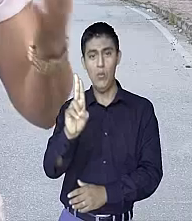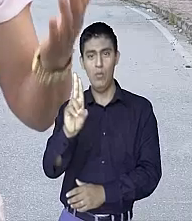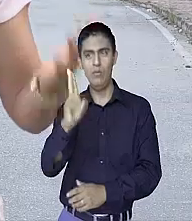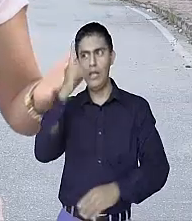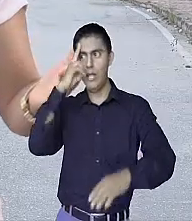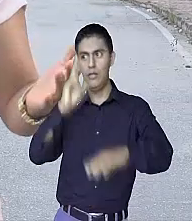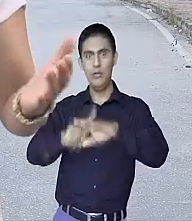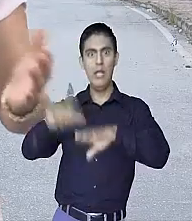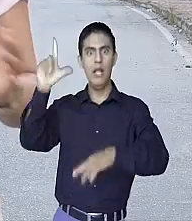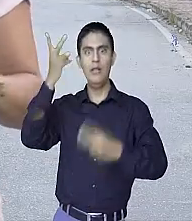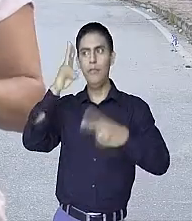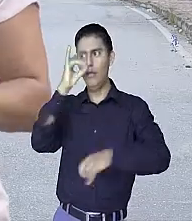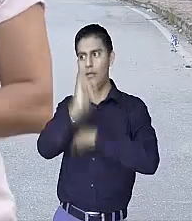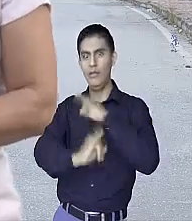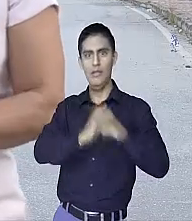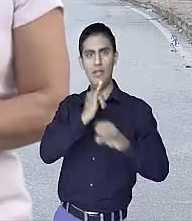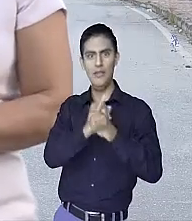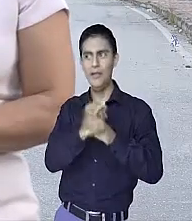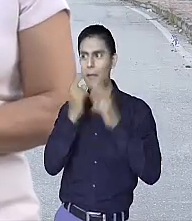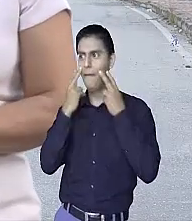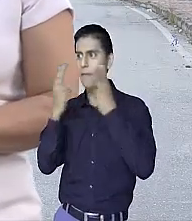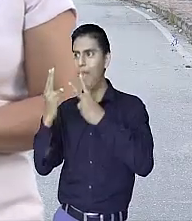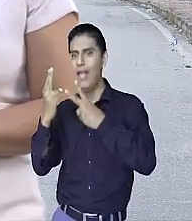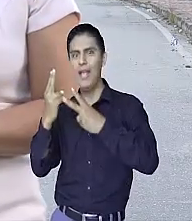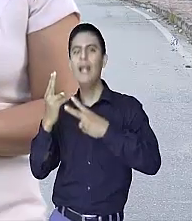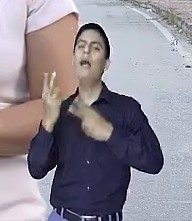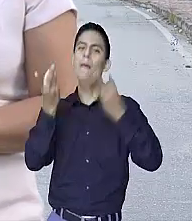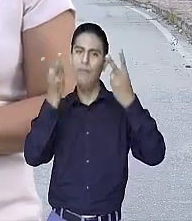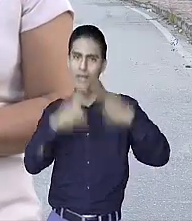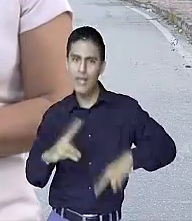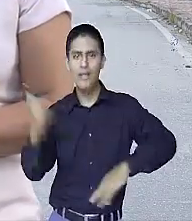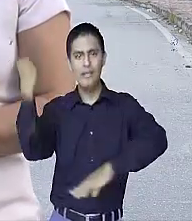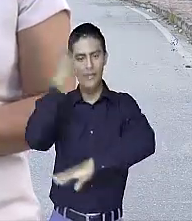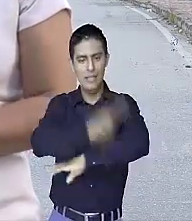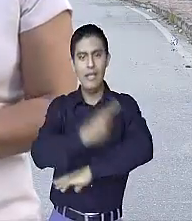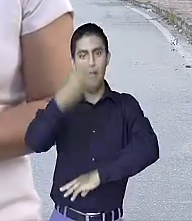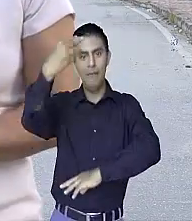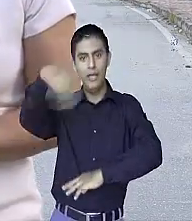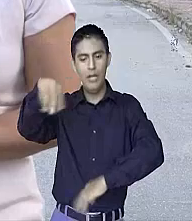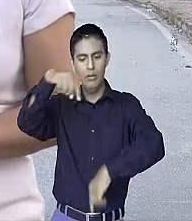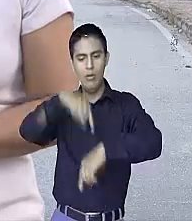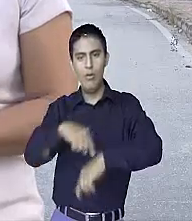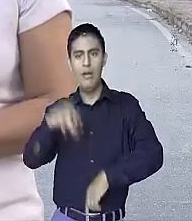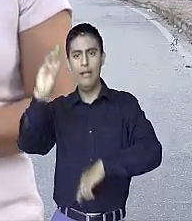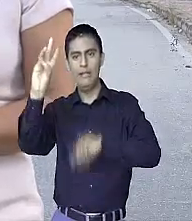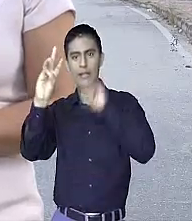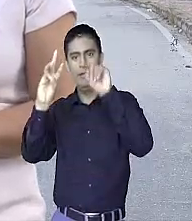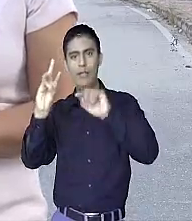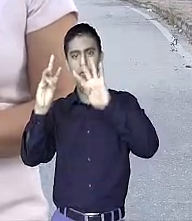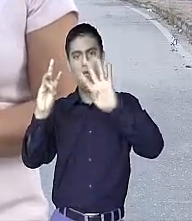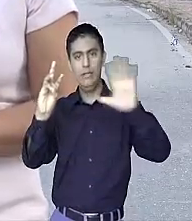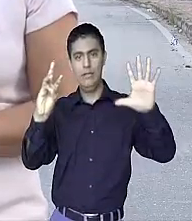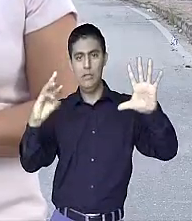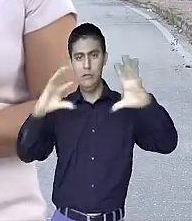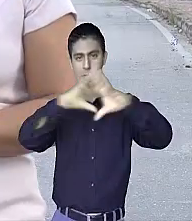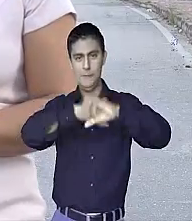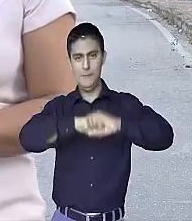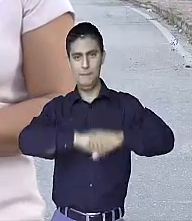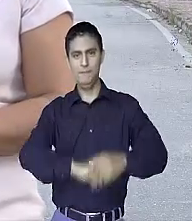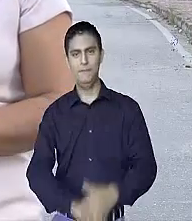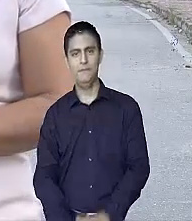e internacional llegamos todos los días miércoles en el horario de 18 horas con 45